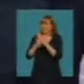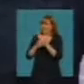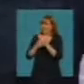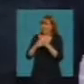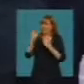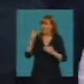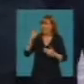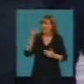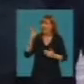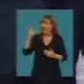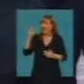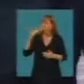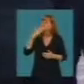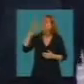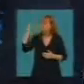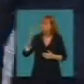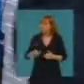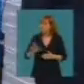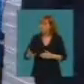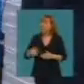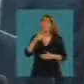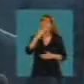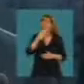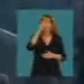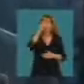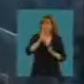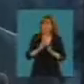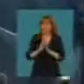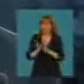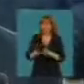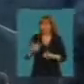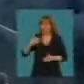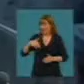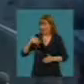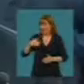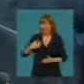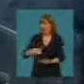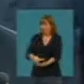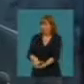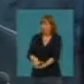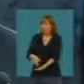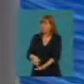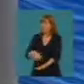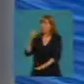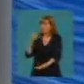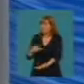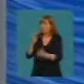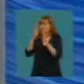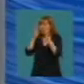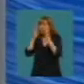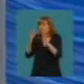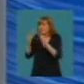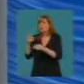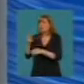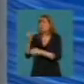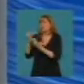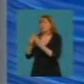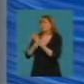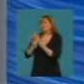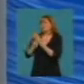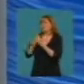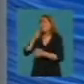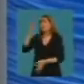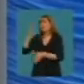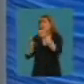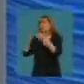César Alac, juráis por Dios y por la patria sobre estos santos evangelios desempeñar con lealtad y patriotismo el cargo de ministro de